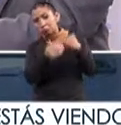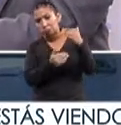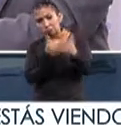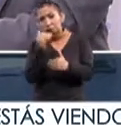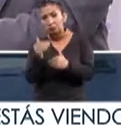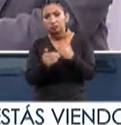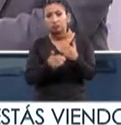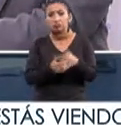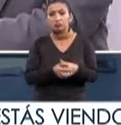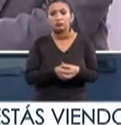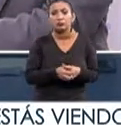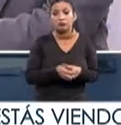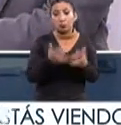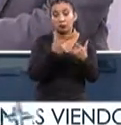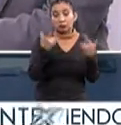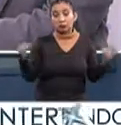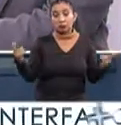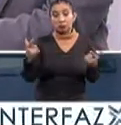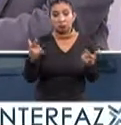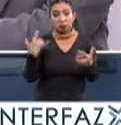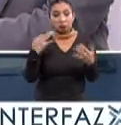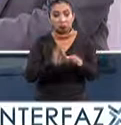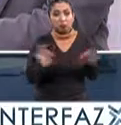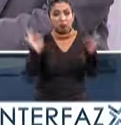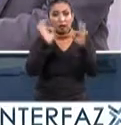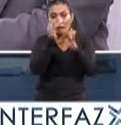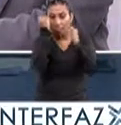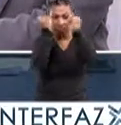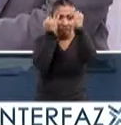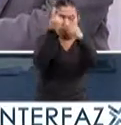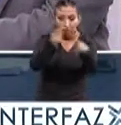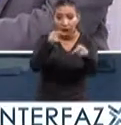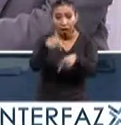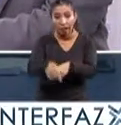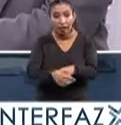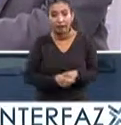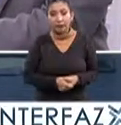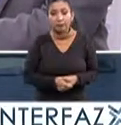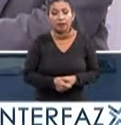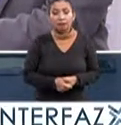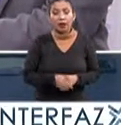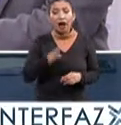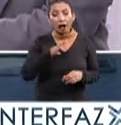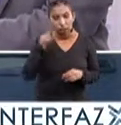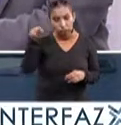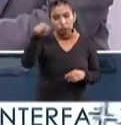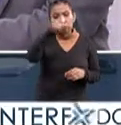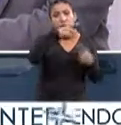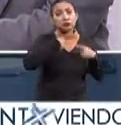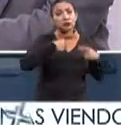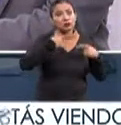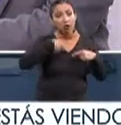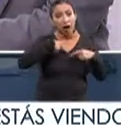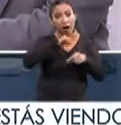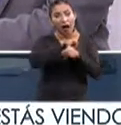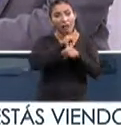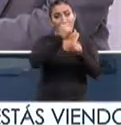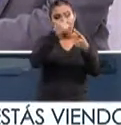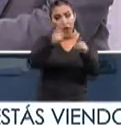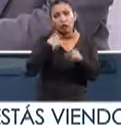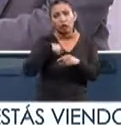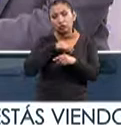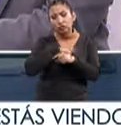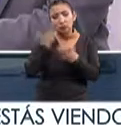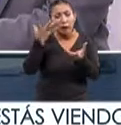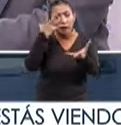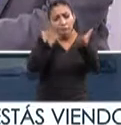momento histórico, ¿no? de creación musical aquí. Hay muchos artistas que todos hemos tenido